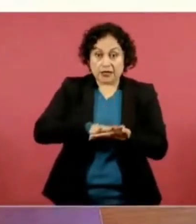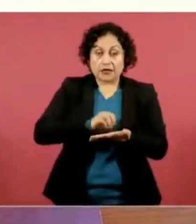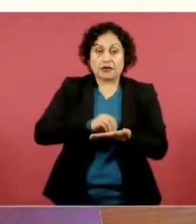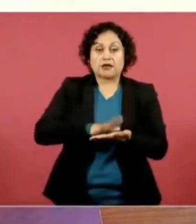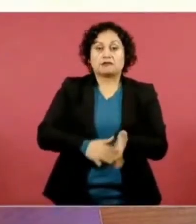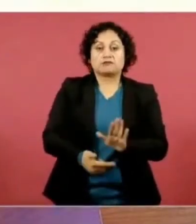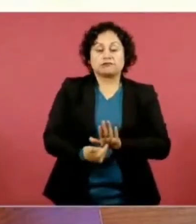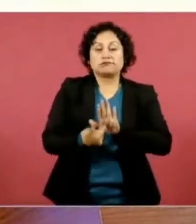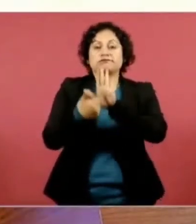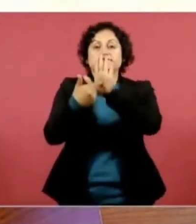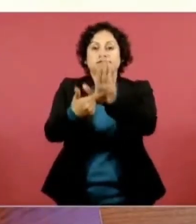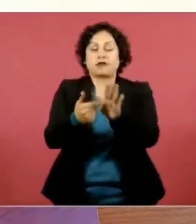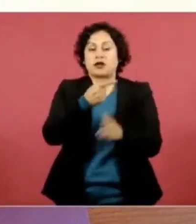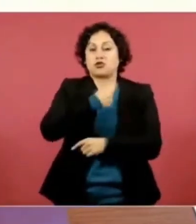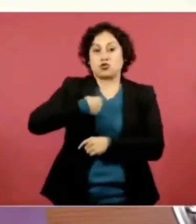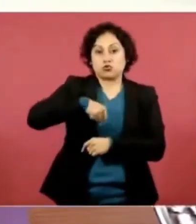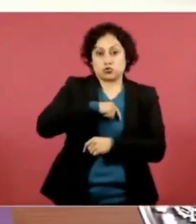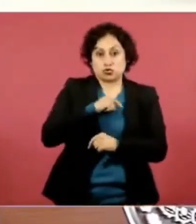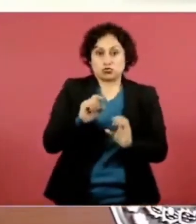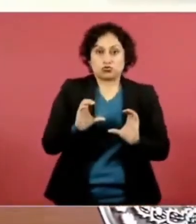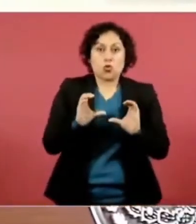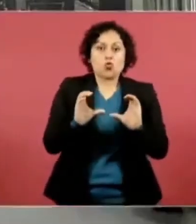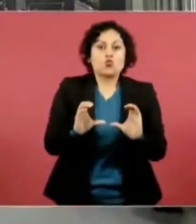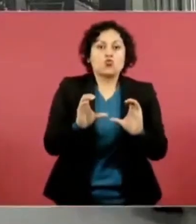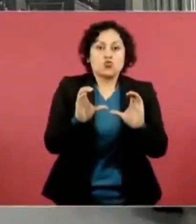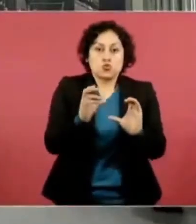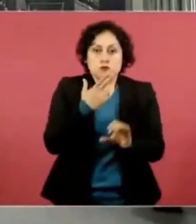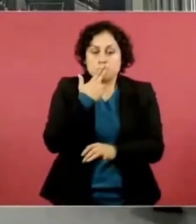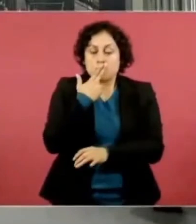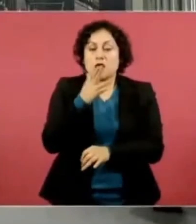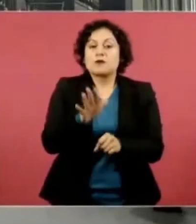lo cuidamos porque